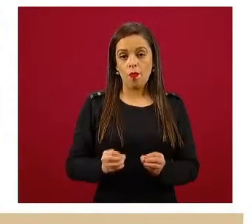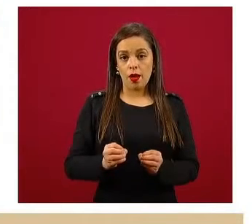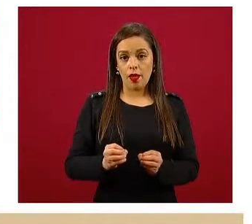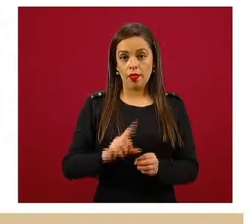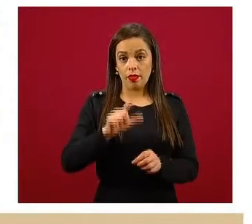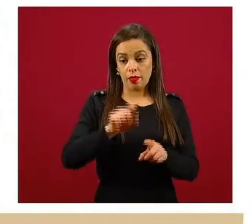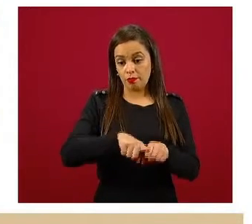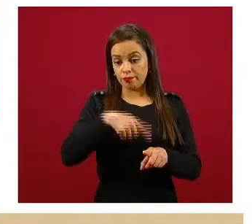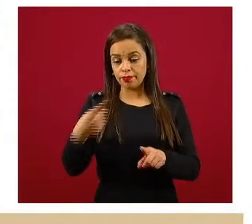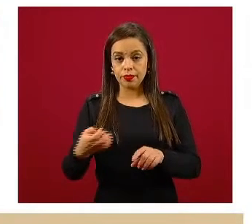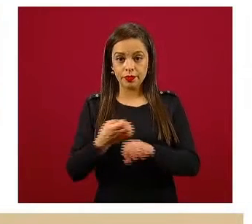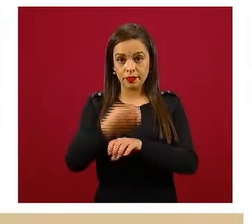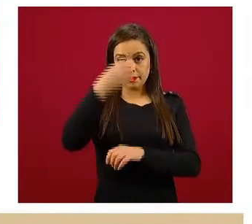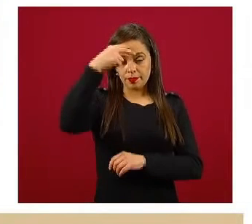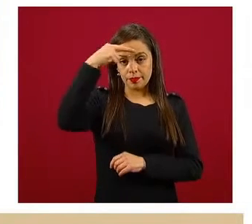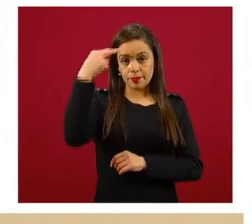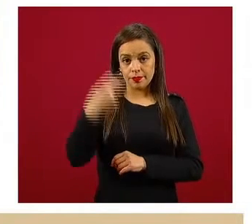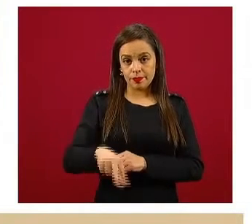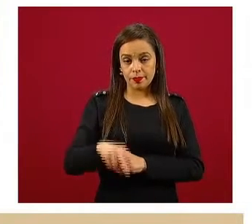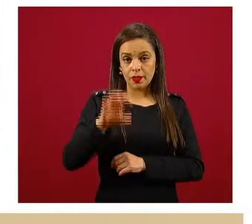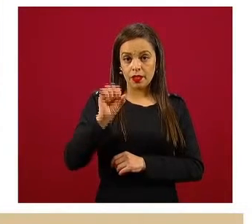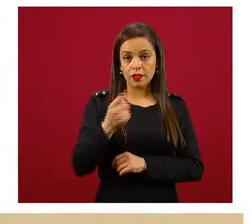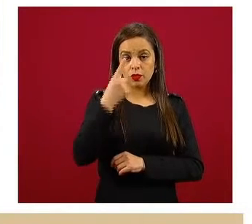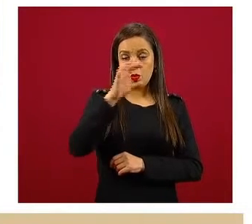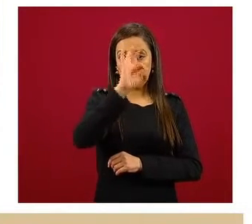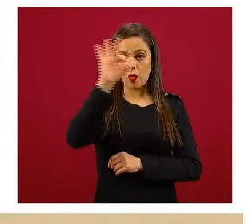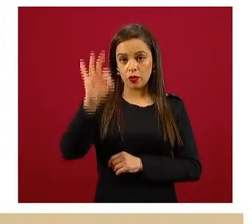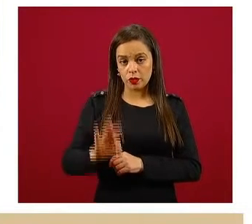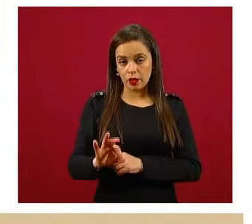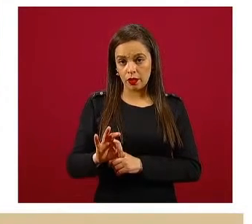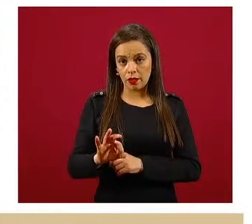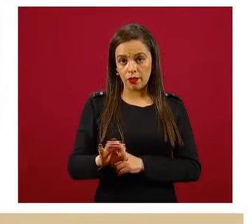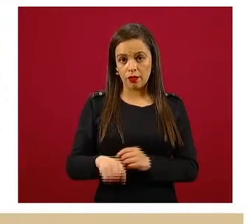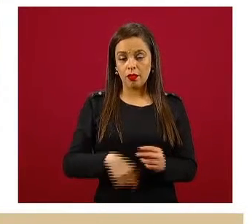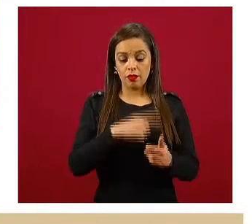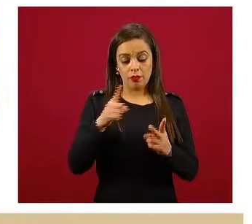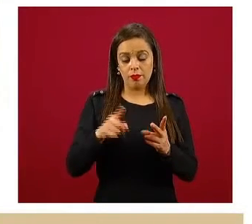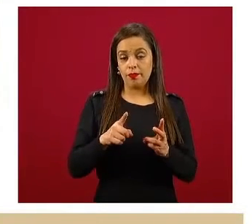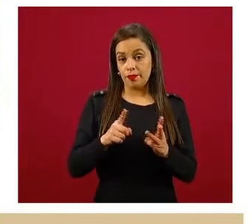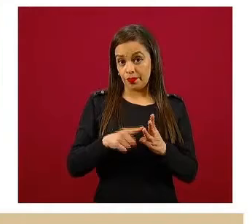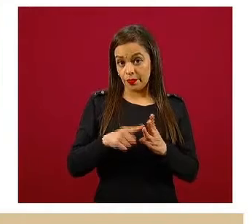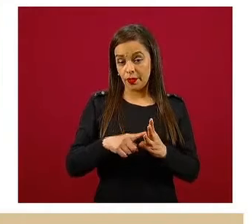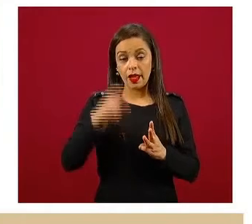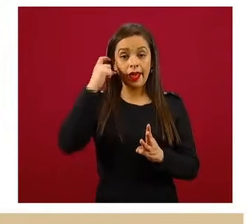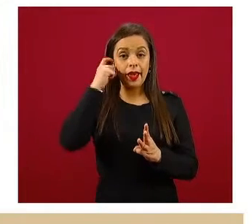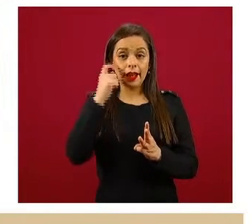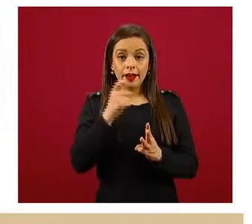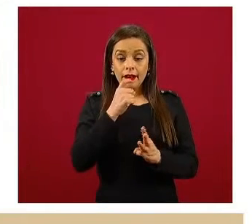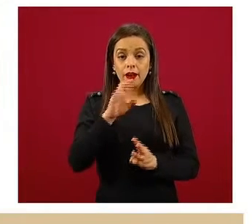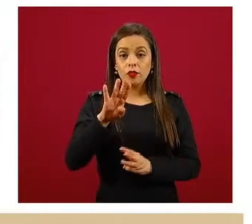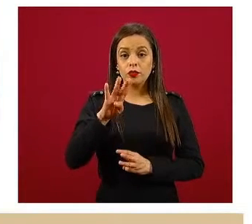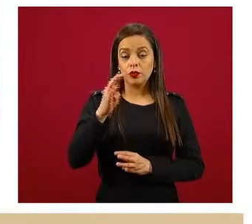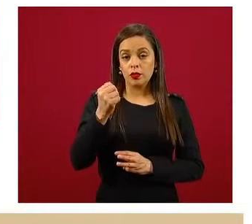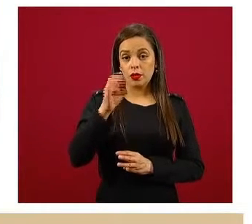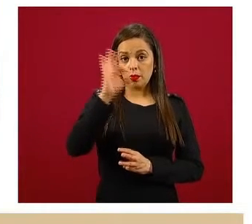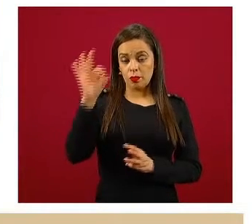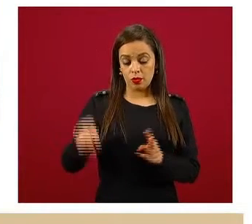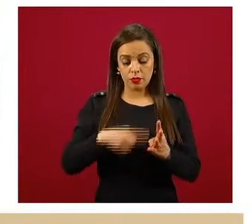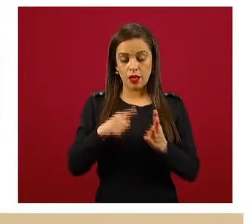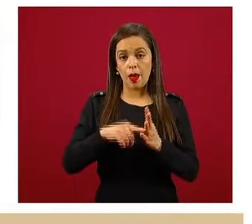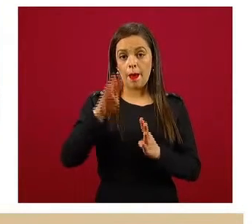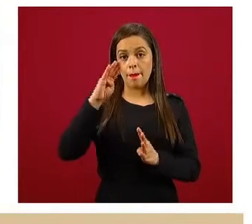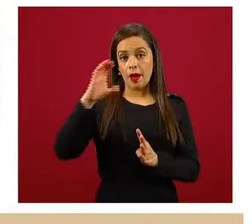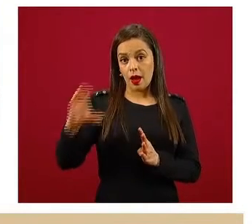sigue el Estado de México con un 61%, Guerrero con un 59%, Baja California todavía